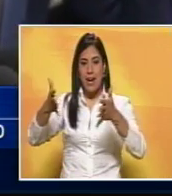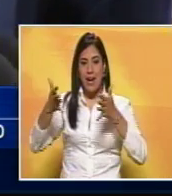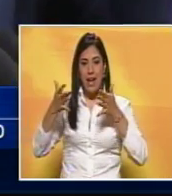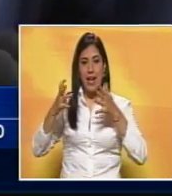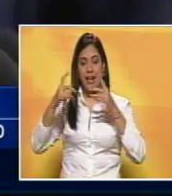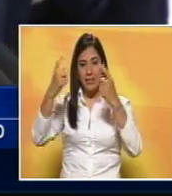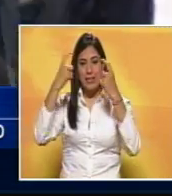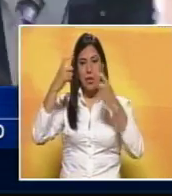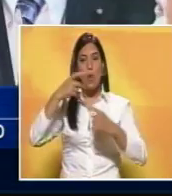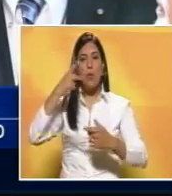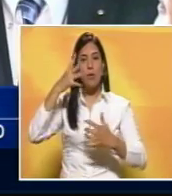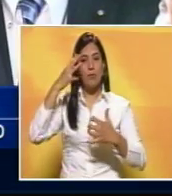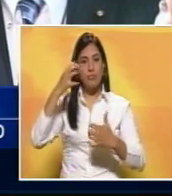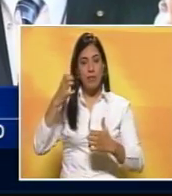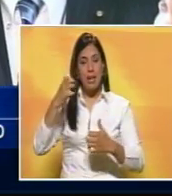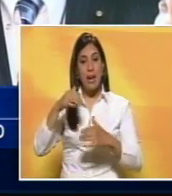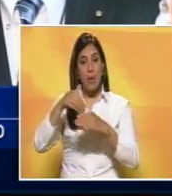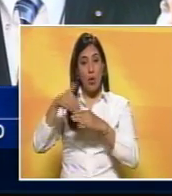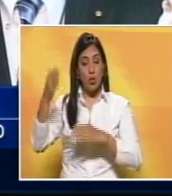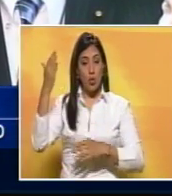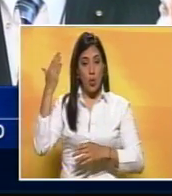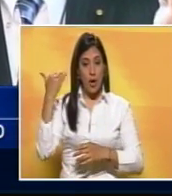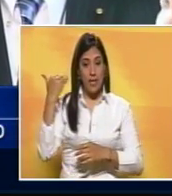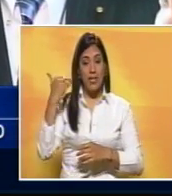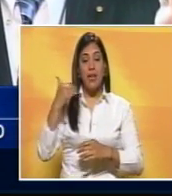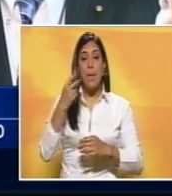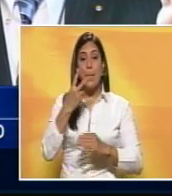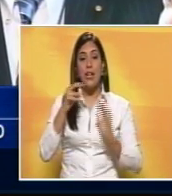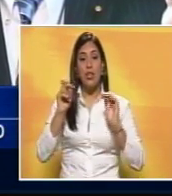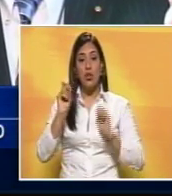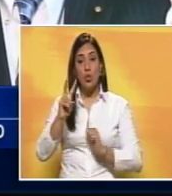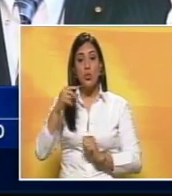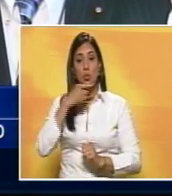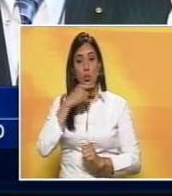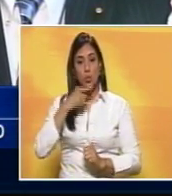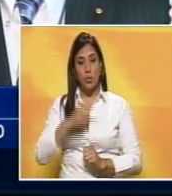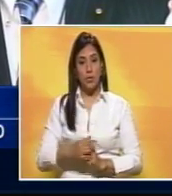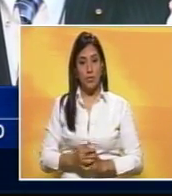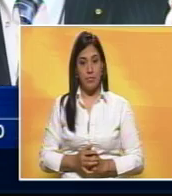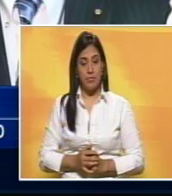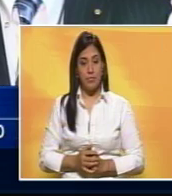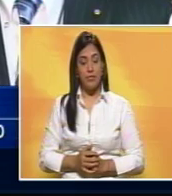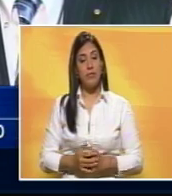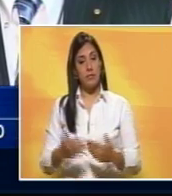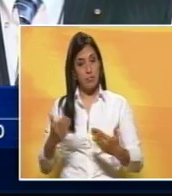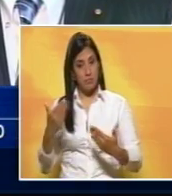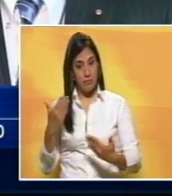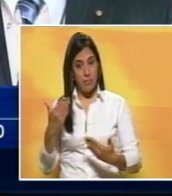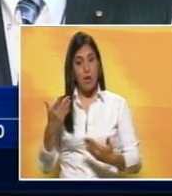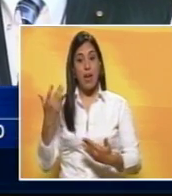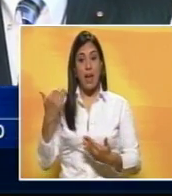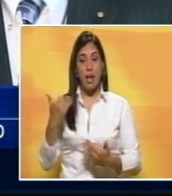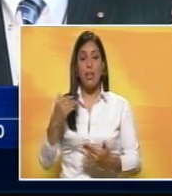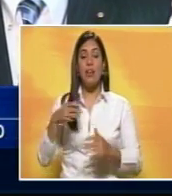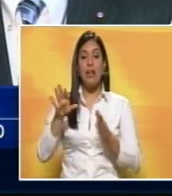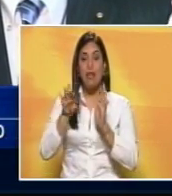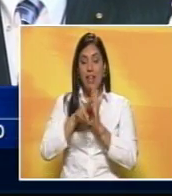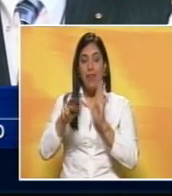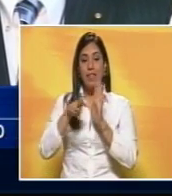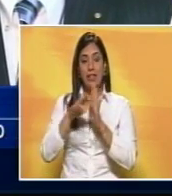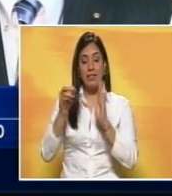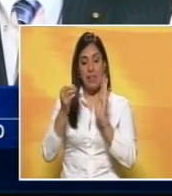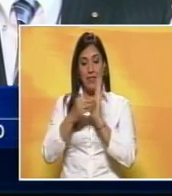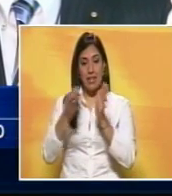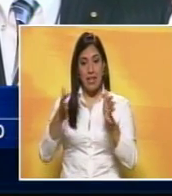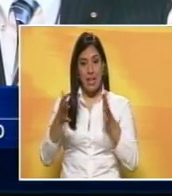su formación política en las elecciones anticipadas del 22 de octubre. Abe, quien ha sido reelecto para su